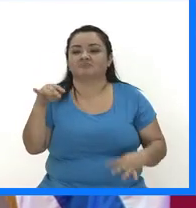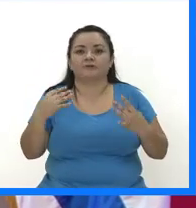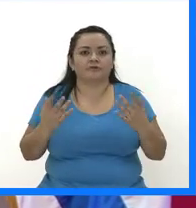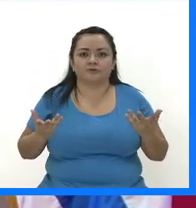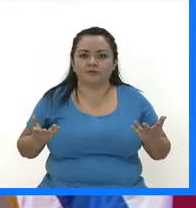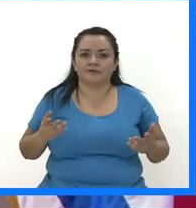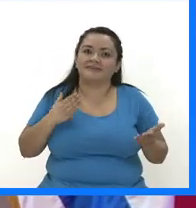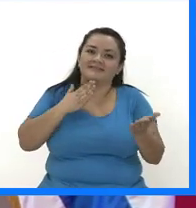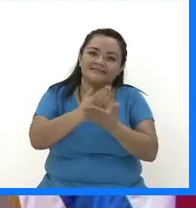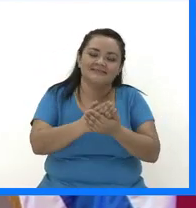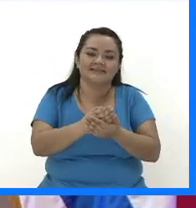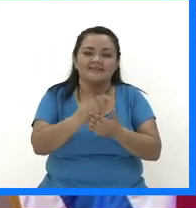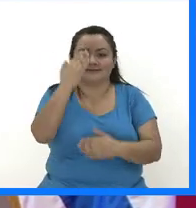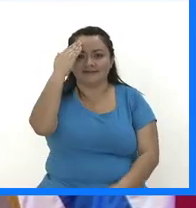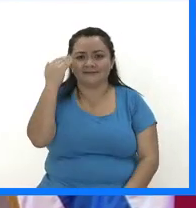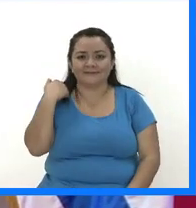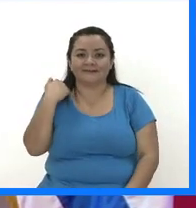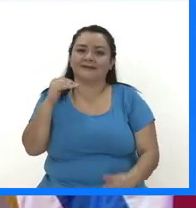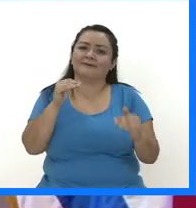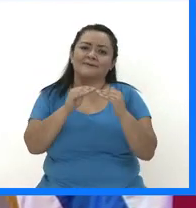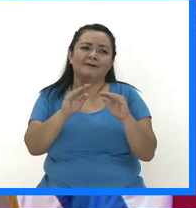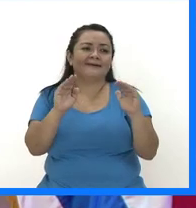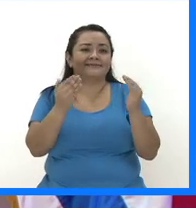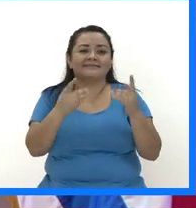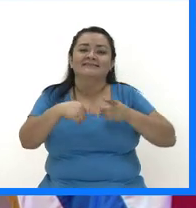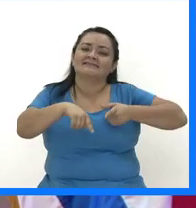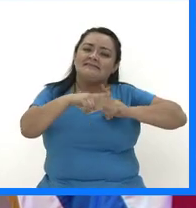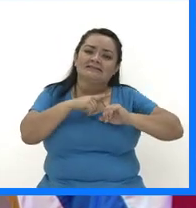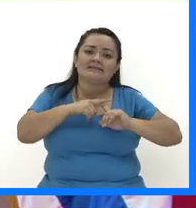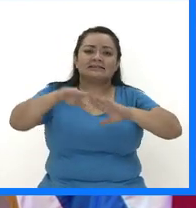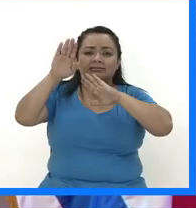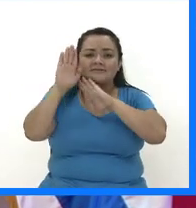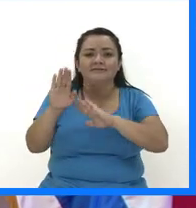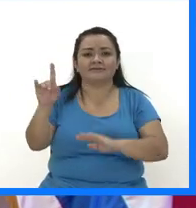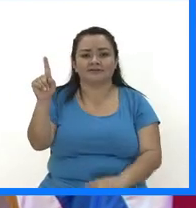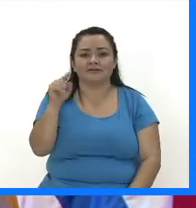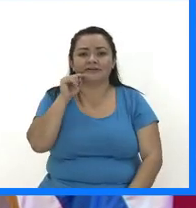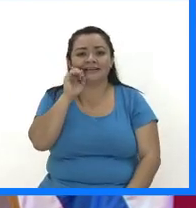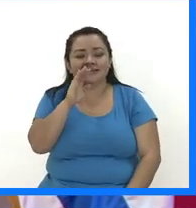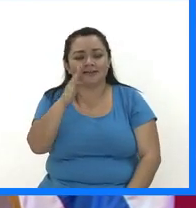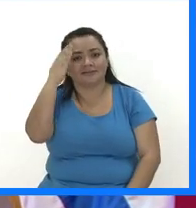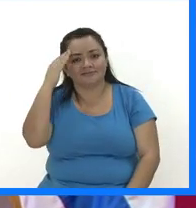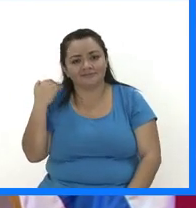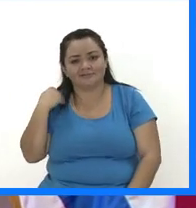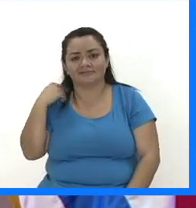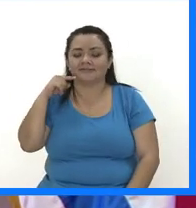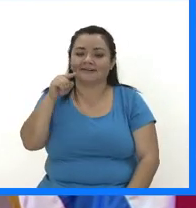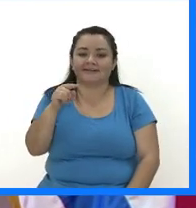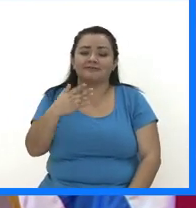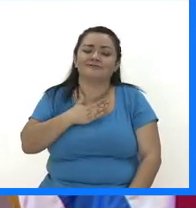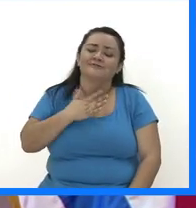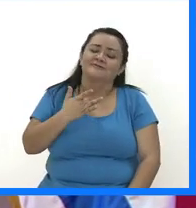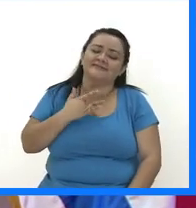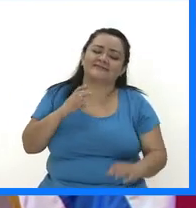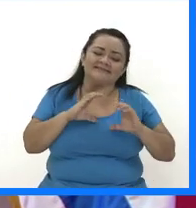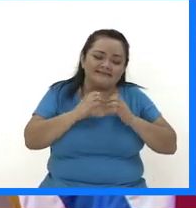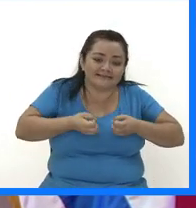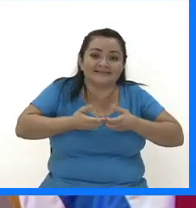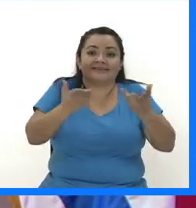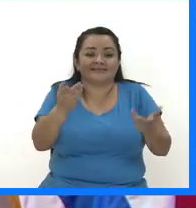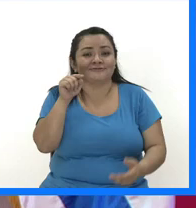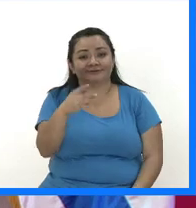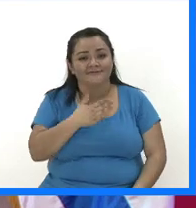que no es llegue donde la señorita que también es igual cristiana respetuosa de dios y dígale mira hija esto es lo que yo te ofrezco